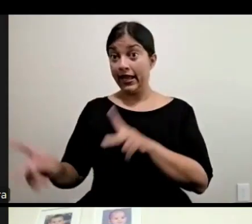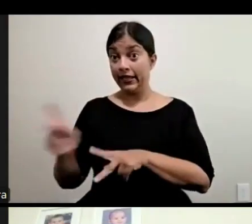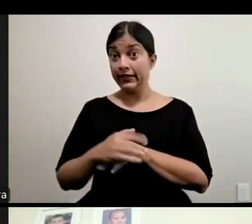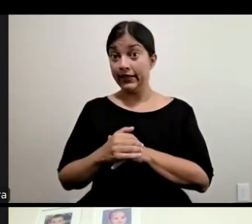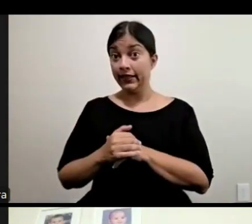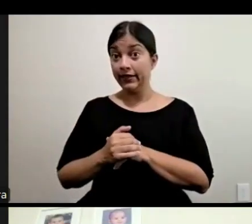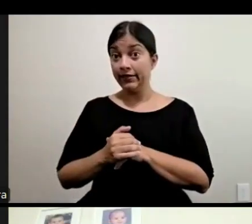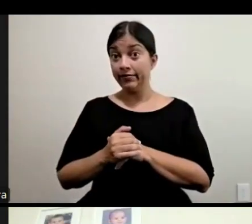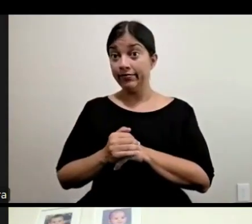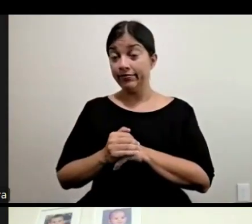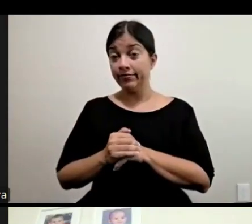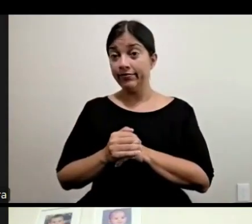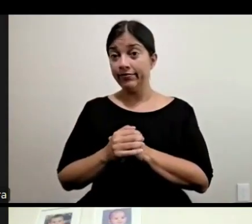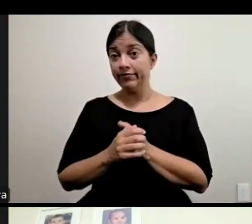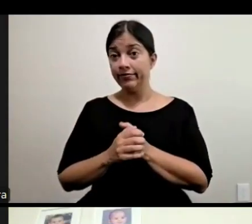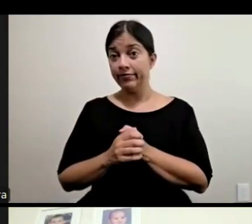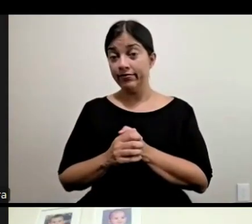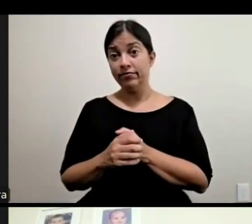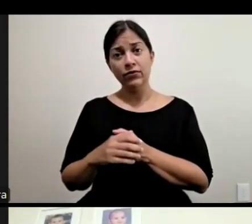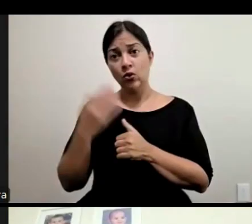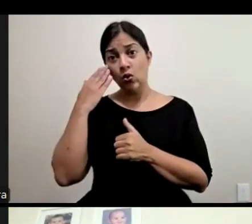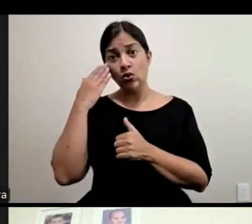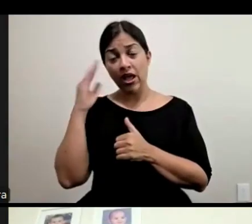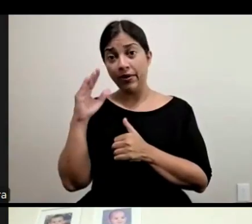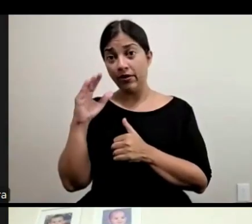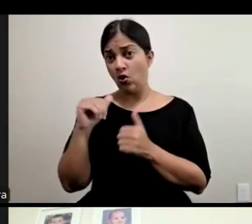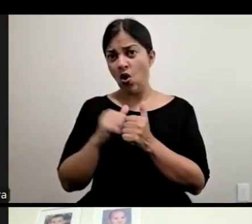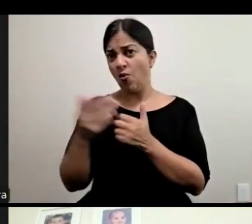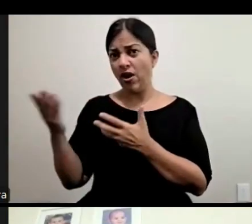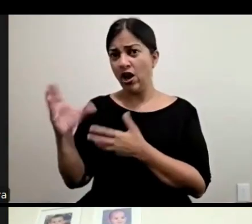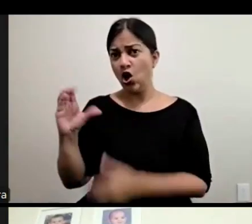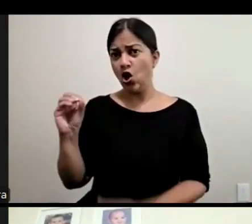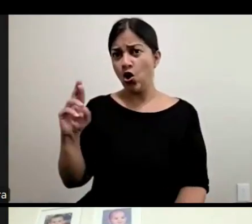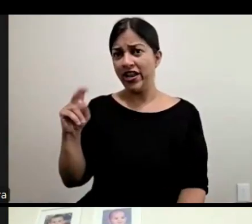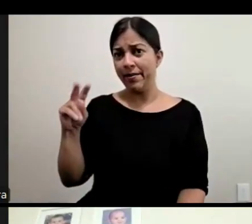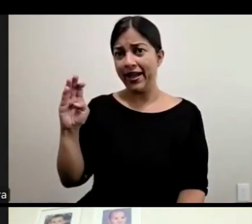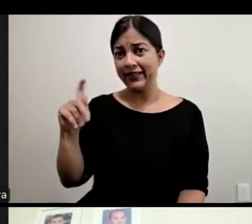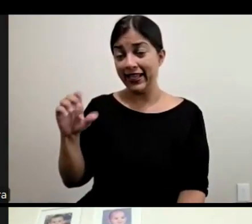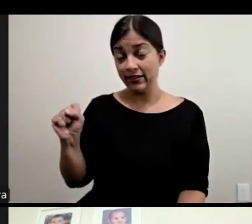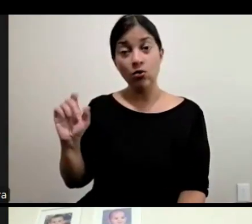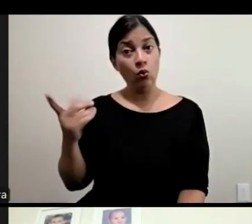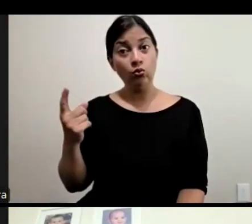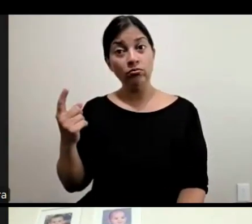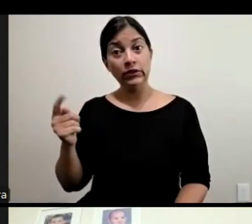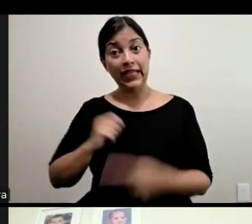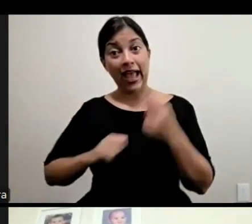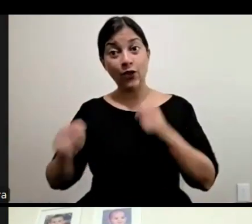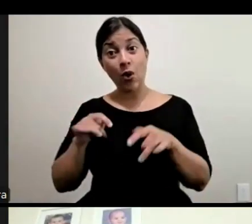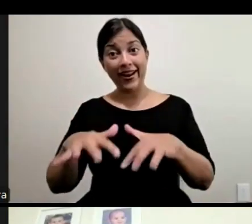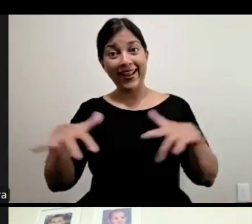generaciones nuevas que quizás no conocen de cómo era Coribante, es como si era un teatro arena, así que teníamos